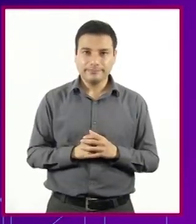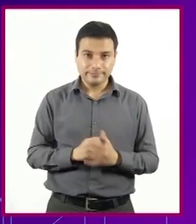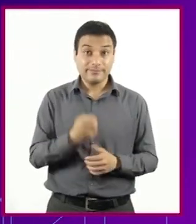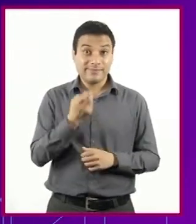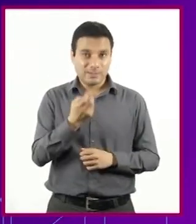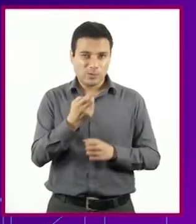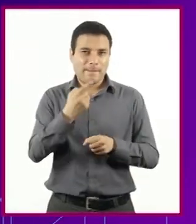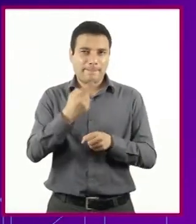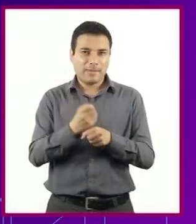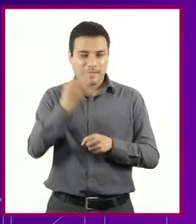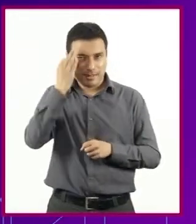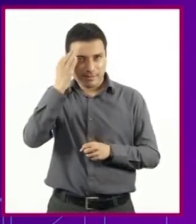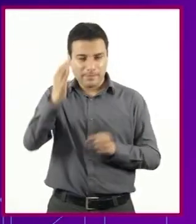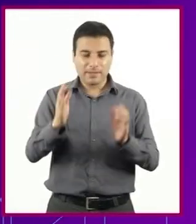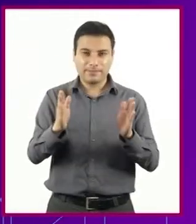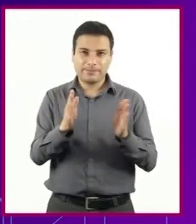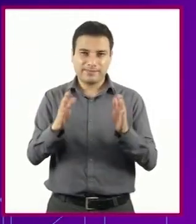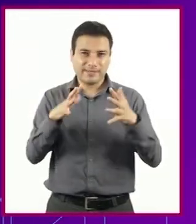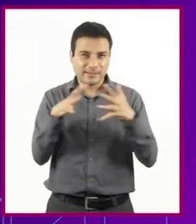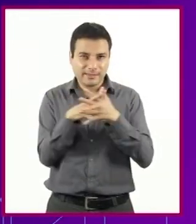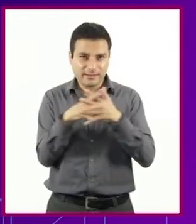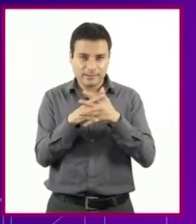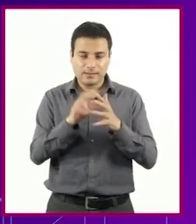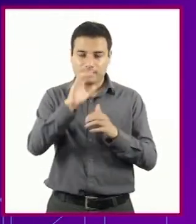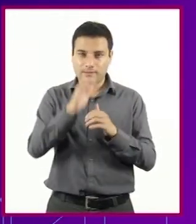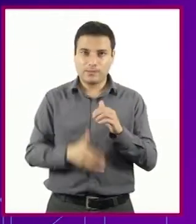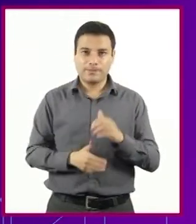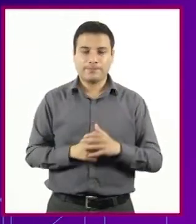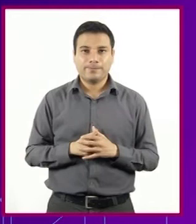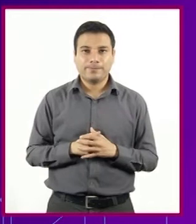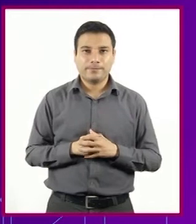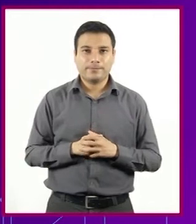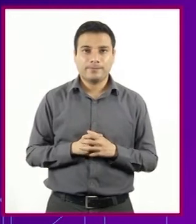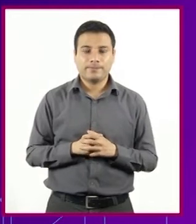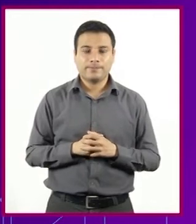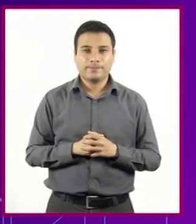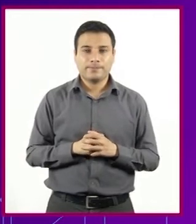primera etapa del movimiento independentista.